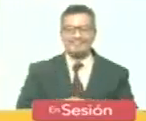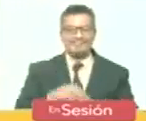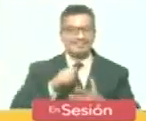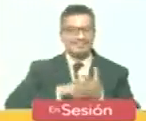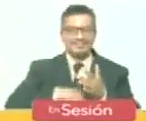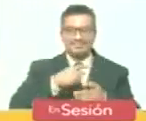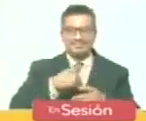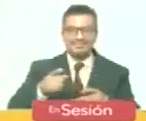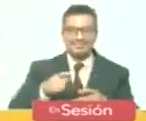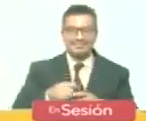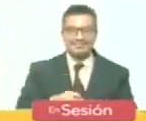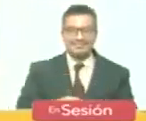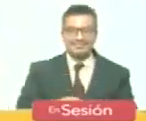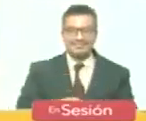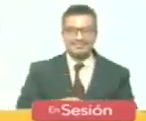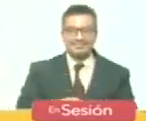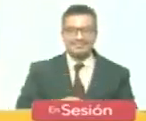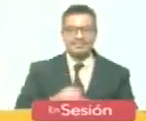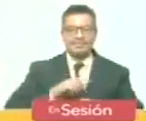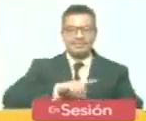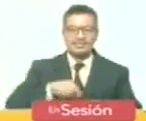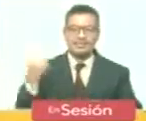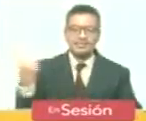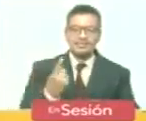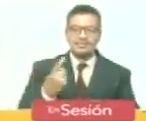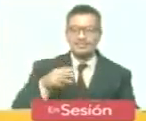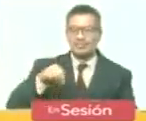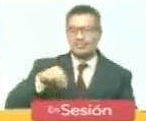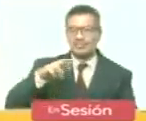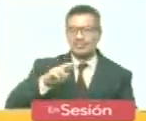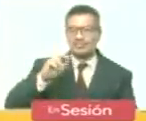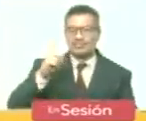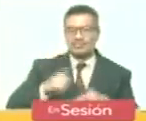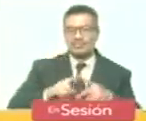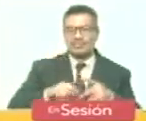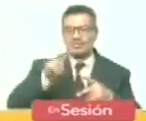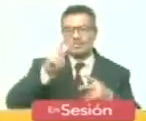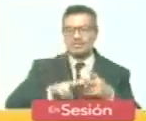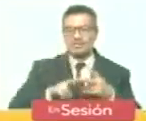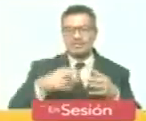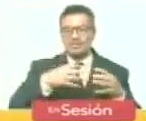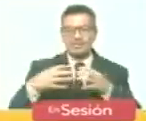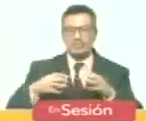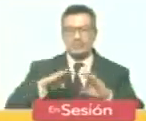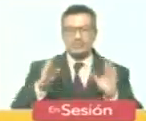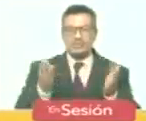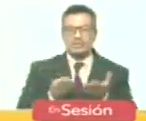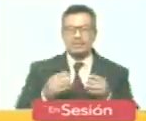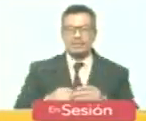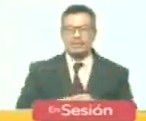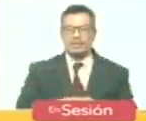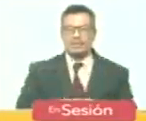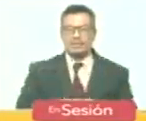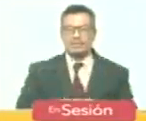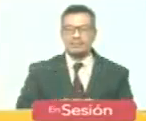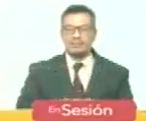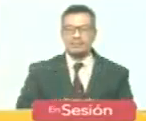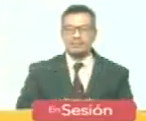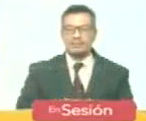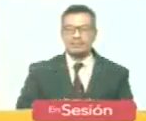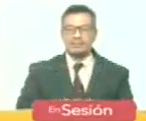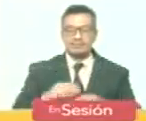quiere, compañero. Después vino el bonapartismo, Primera, Segunda Guerra Mundial y más de 200 golpes en el mundo. Y en